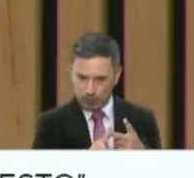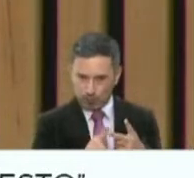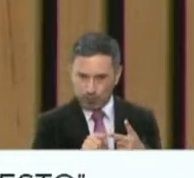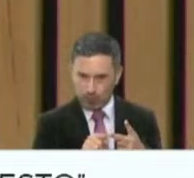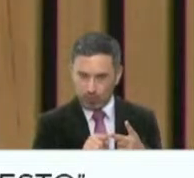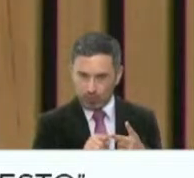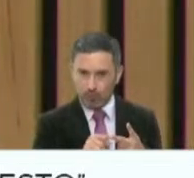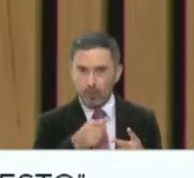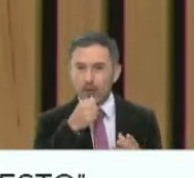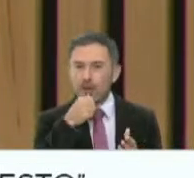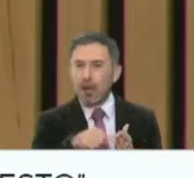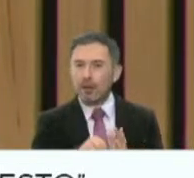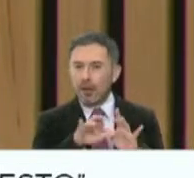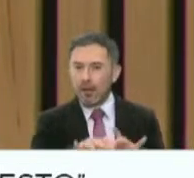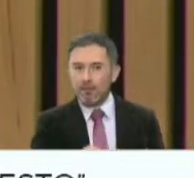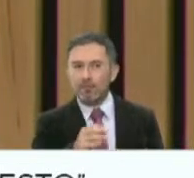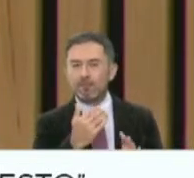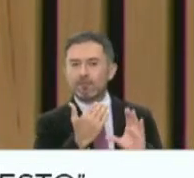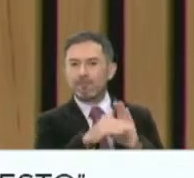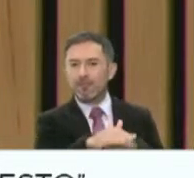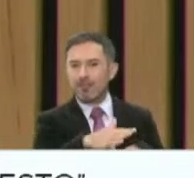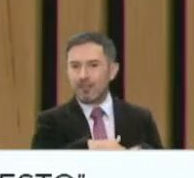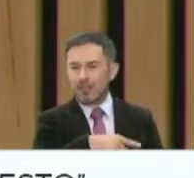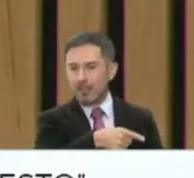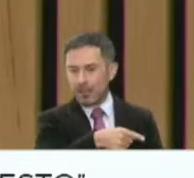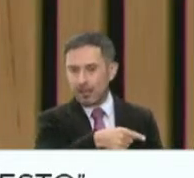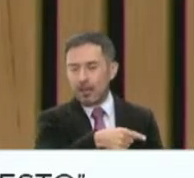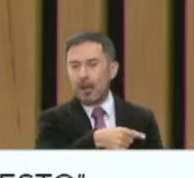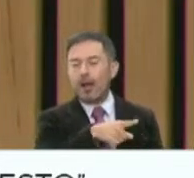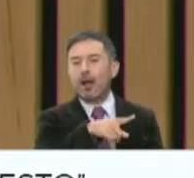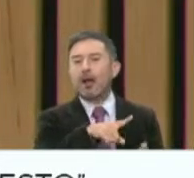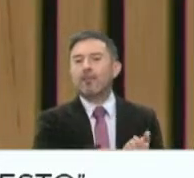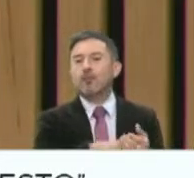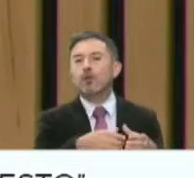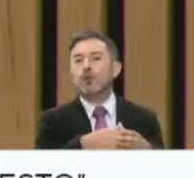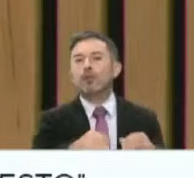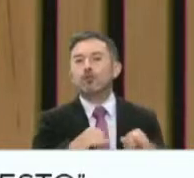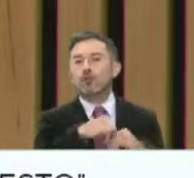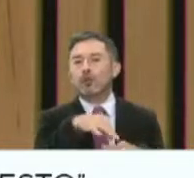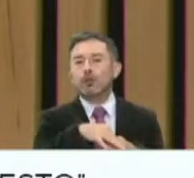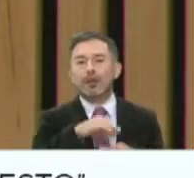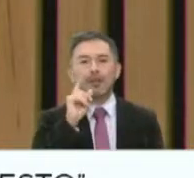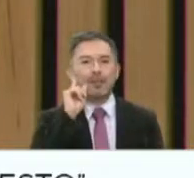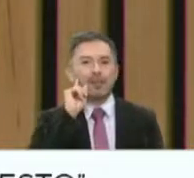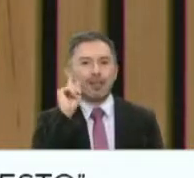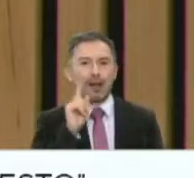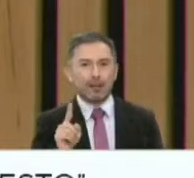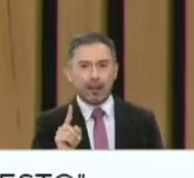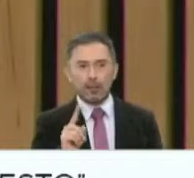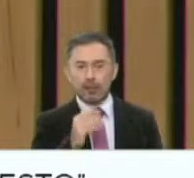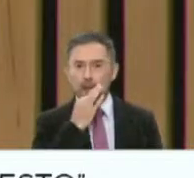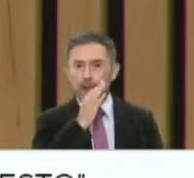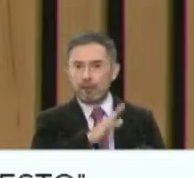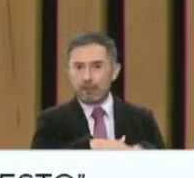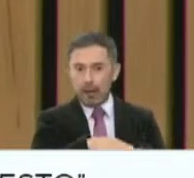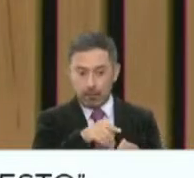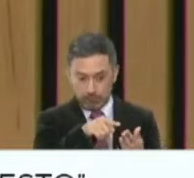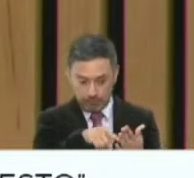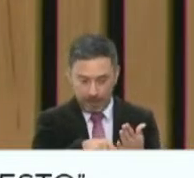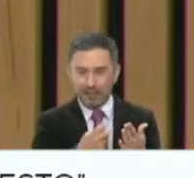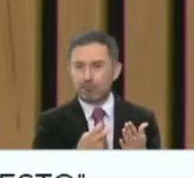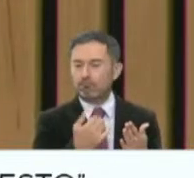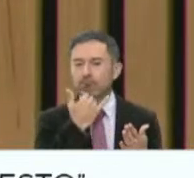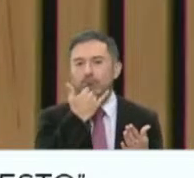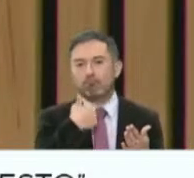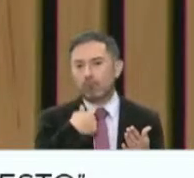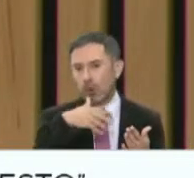esos recursos, el INE le dice a la Corte, oye, ¿qué hago? Porque yo no puedo, por un lado, desobedecer la Ley Federal de Revocación de Mandato,